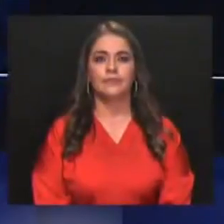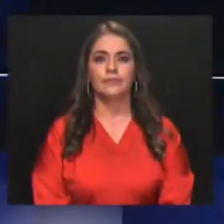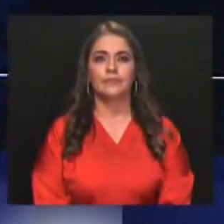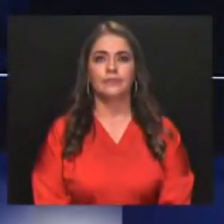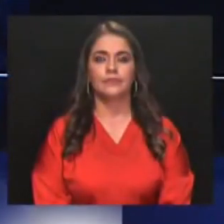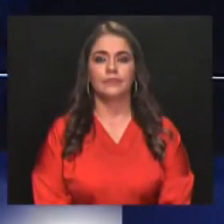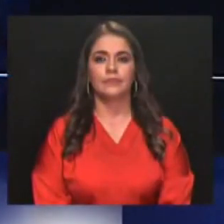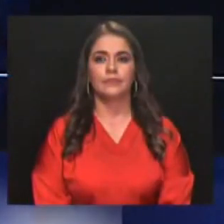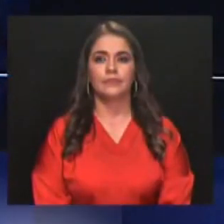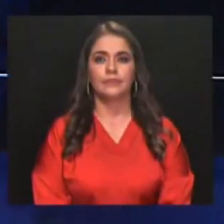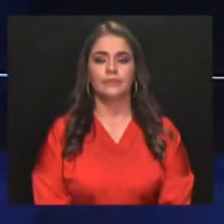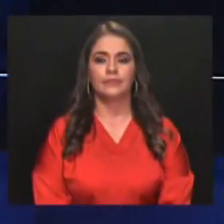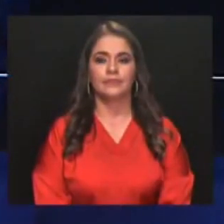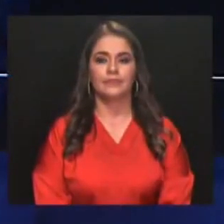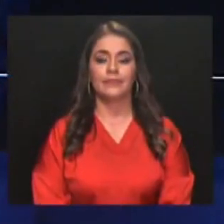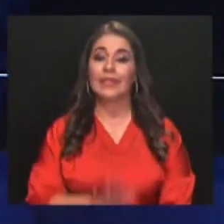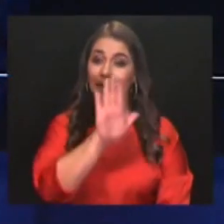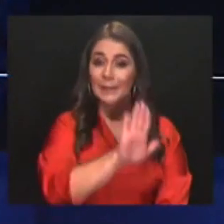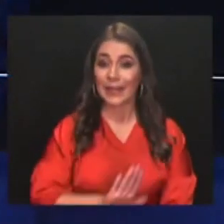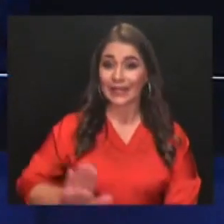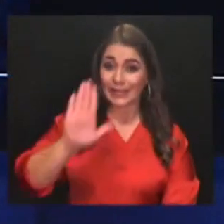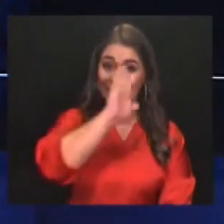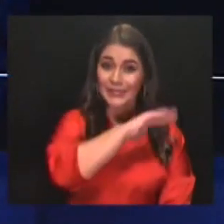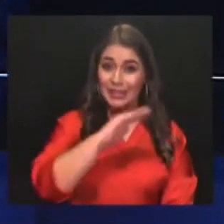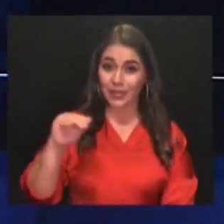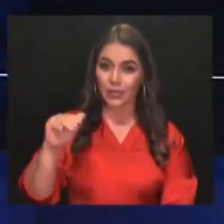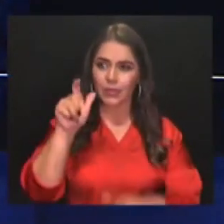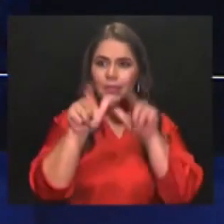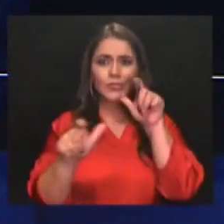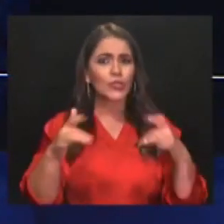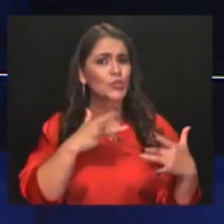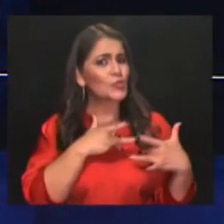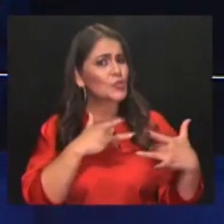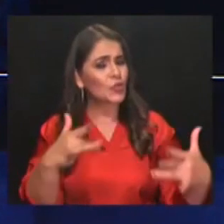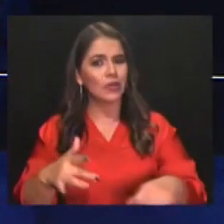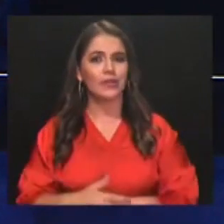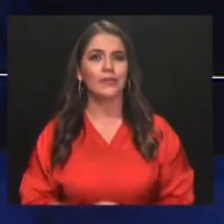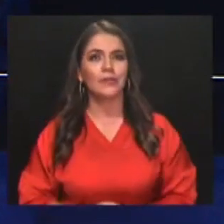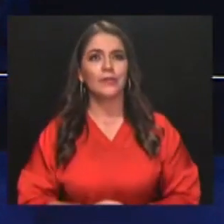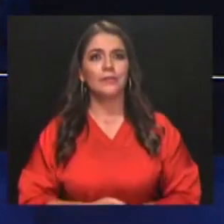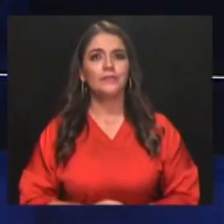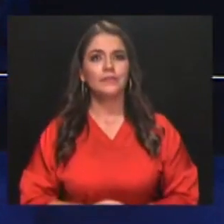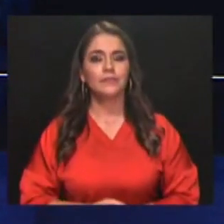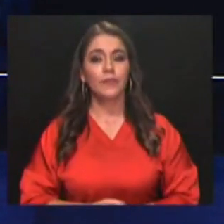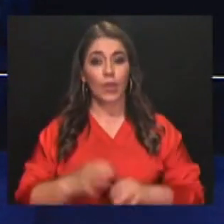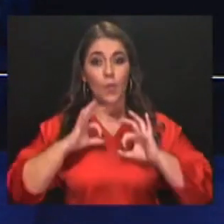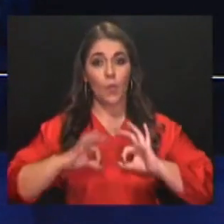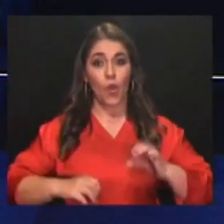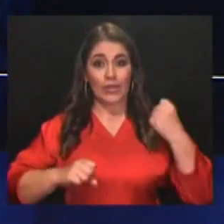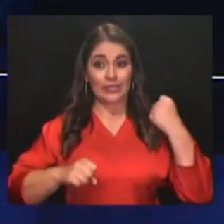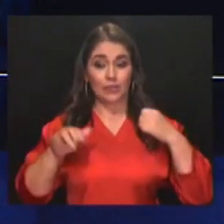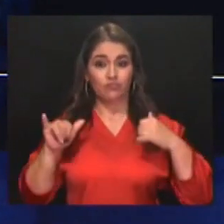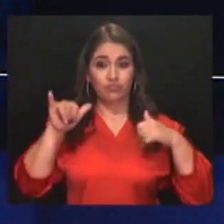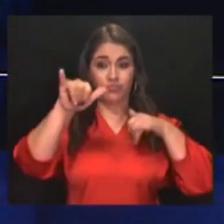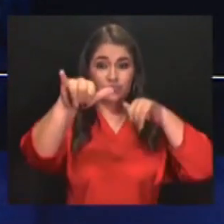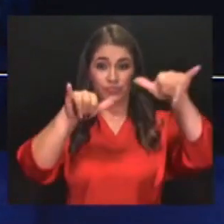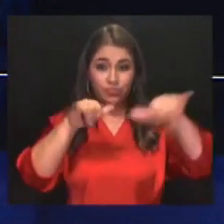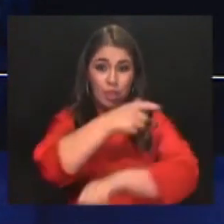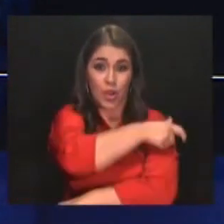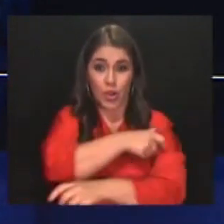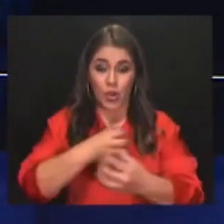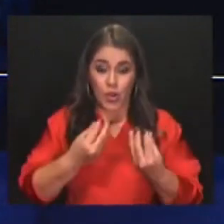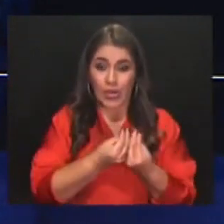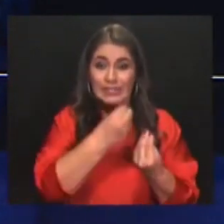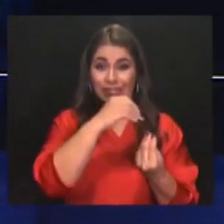La solidaridad de los antioqueños no tiene fronteras. Los profesionales oficiales de reserva del Comando Aéreo de Combate número 5